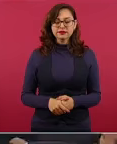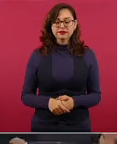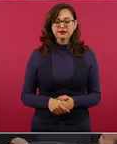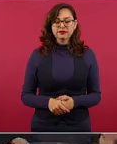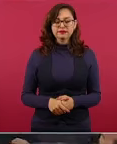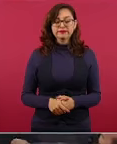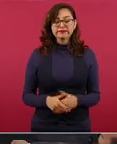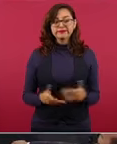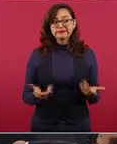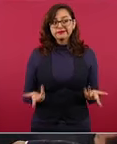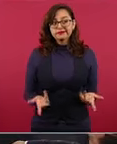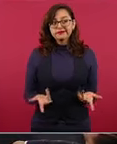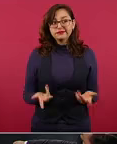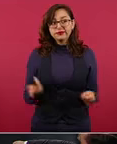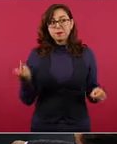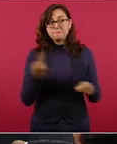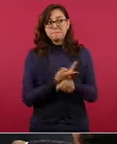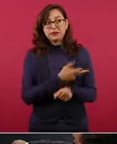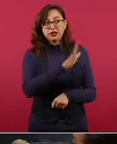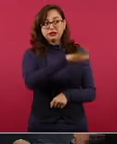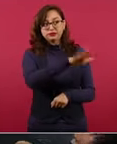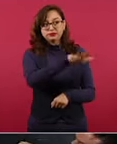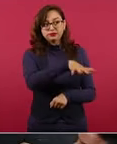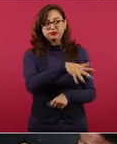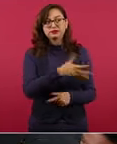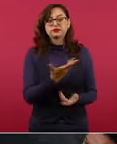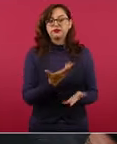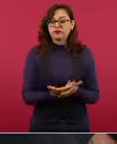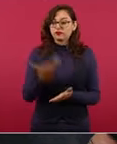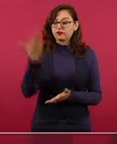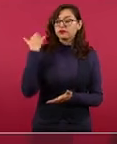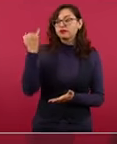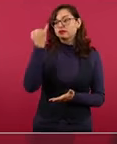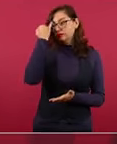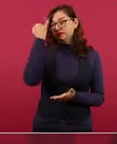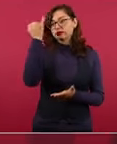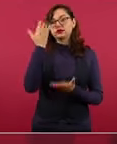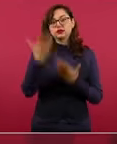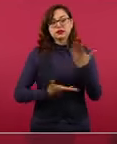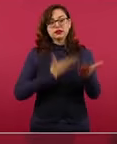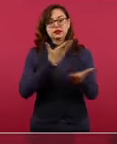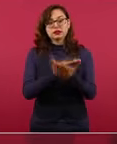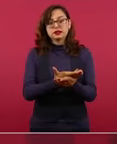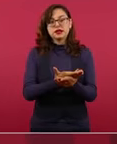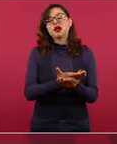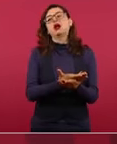la iniciativa de regularizar a los migrantes